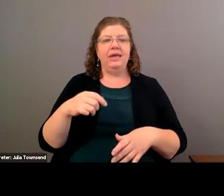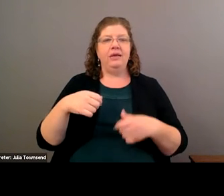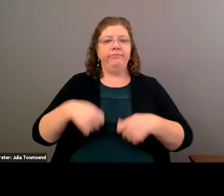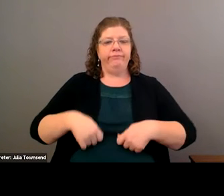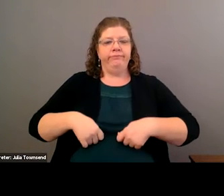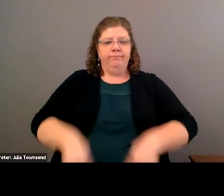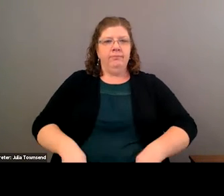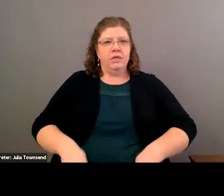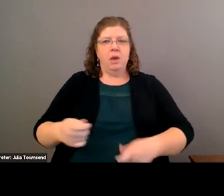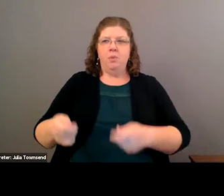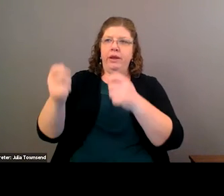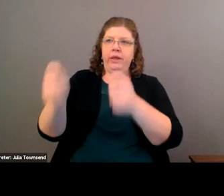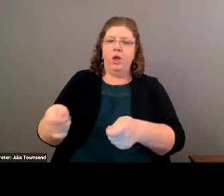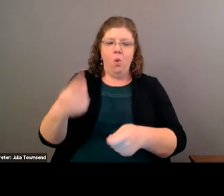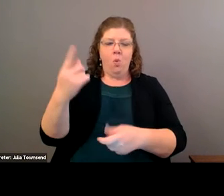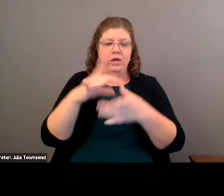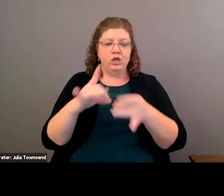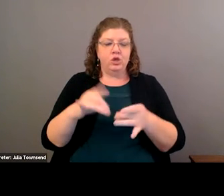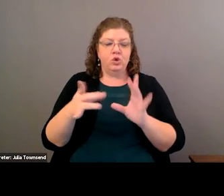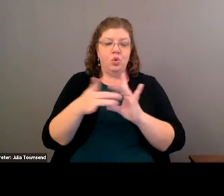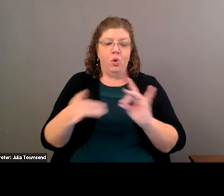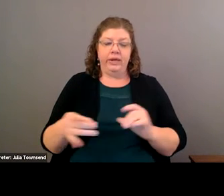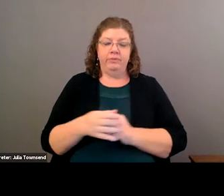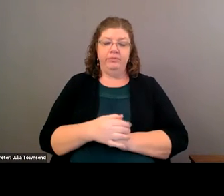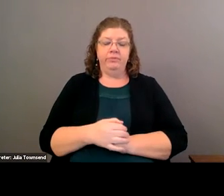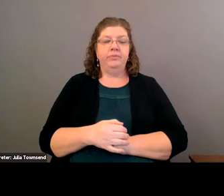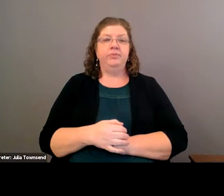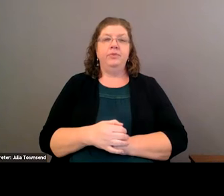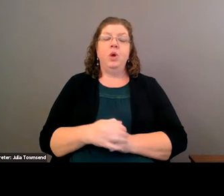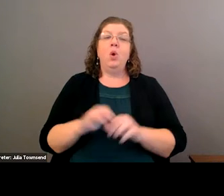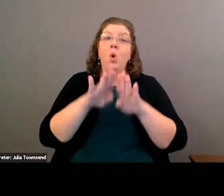o llamarles, decirles nombres, etcétera.